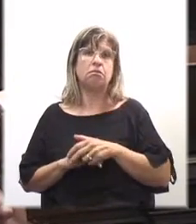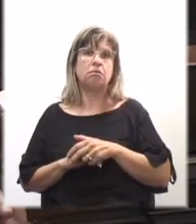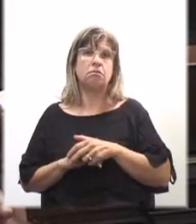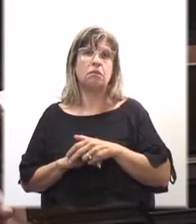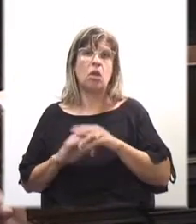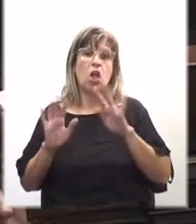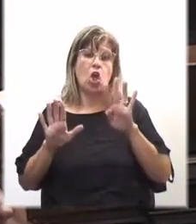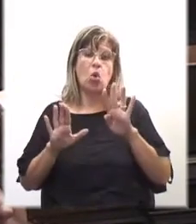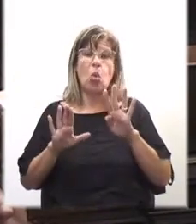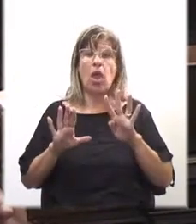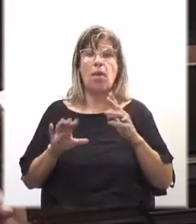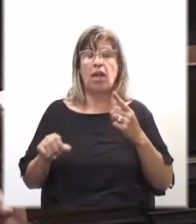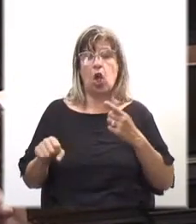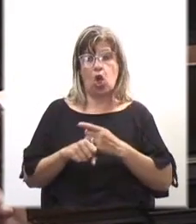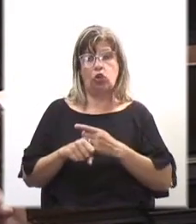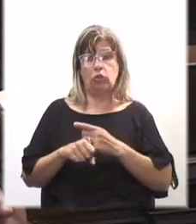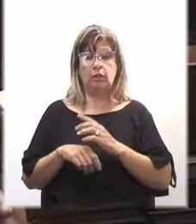9 en contra.